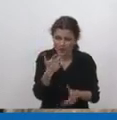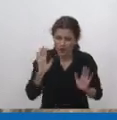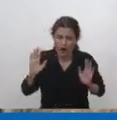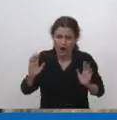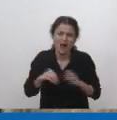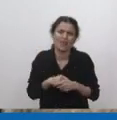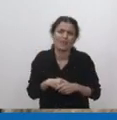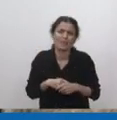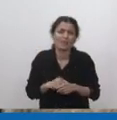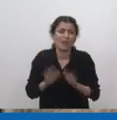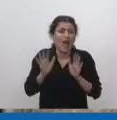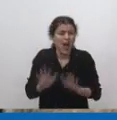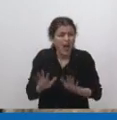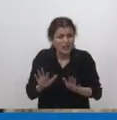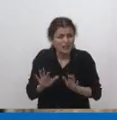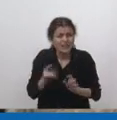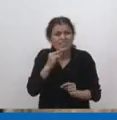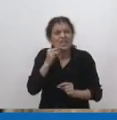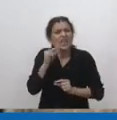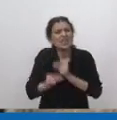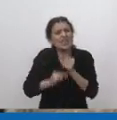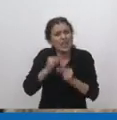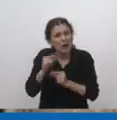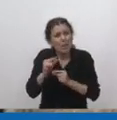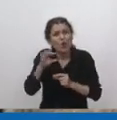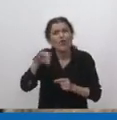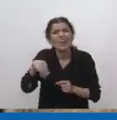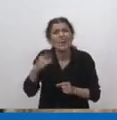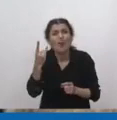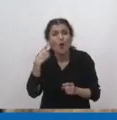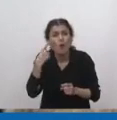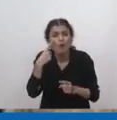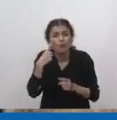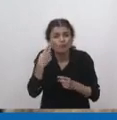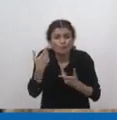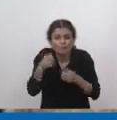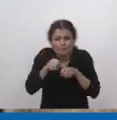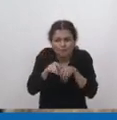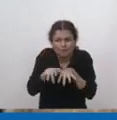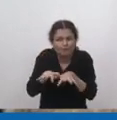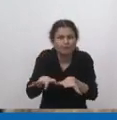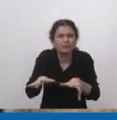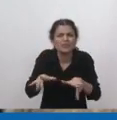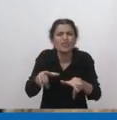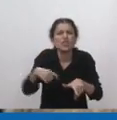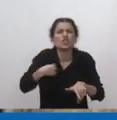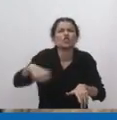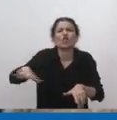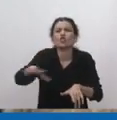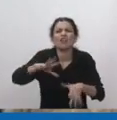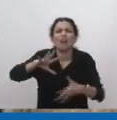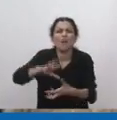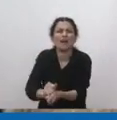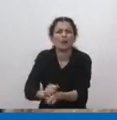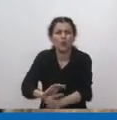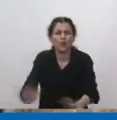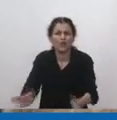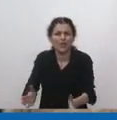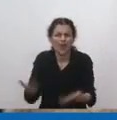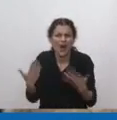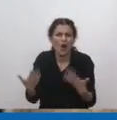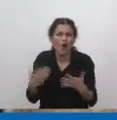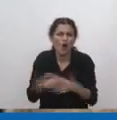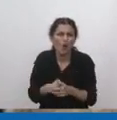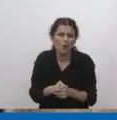está haciendo muchísimo daño a toda la sociedad argentina. Si bien